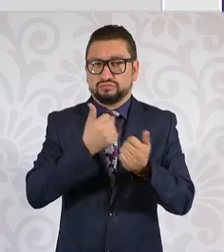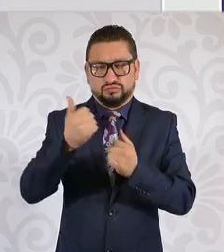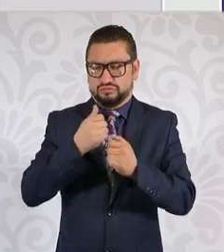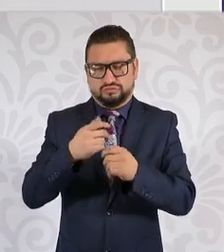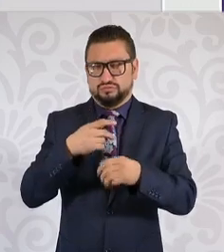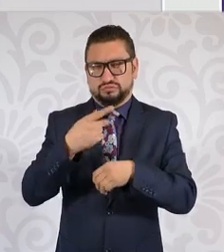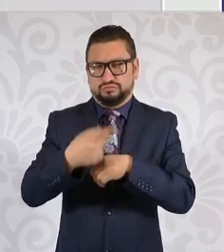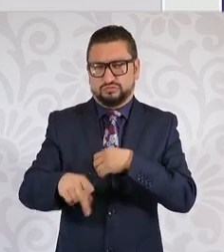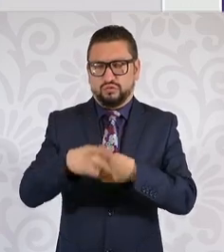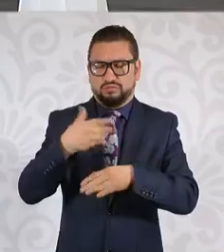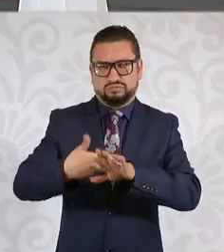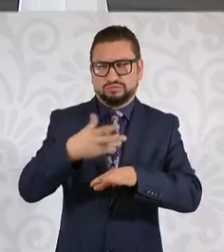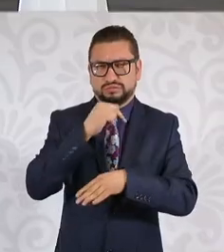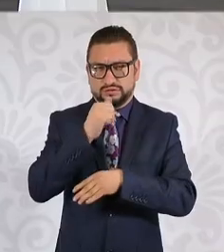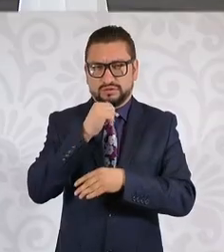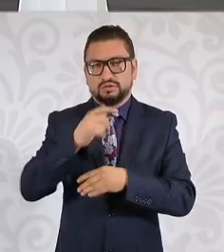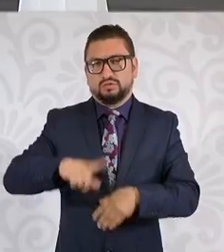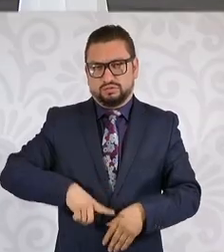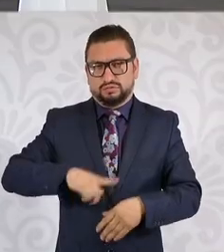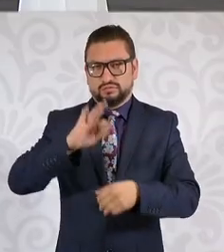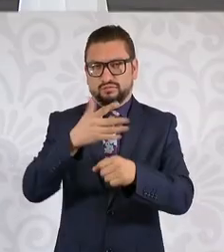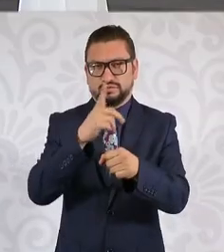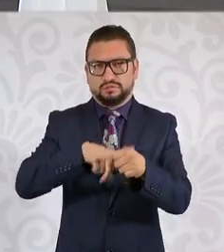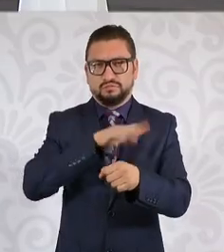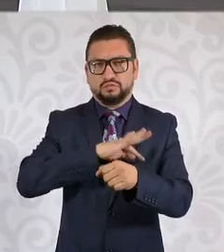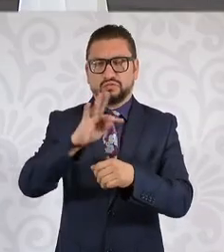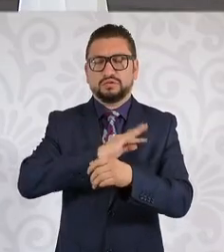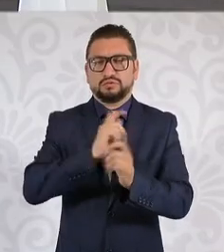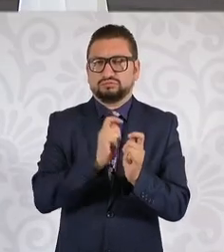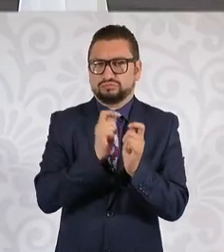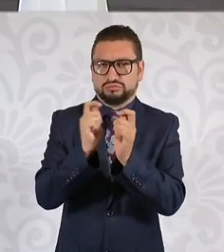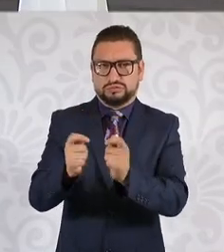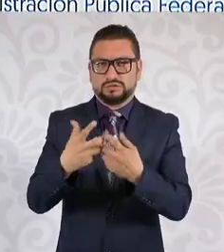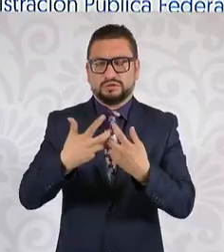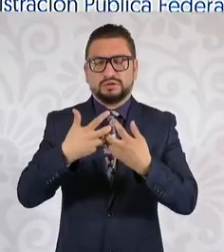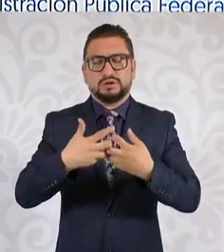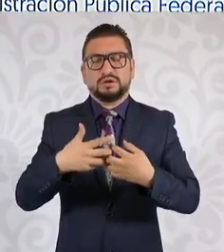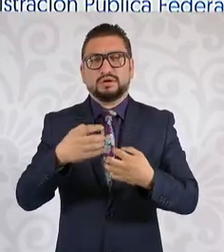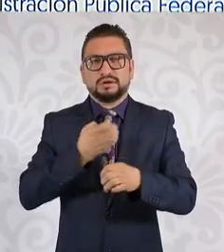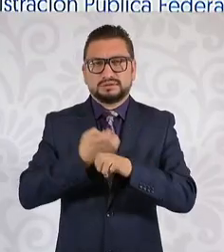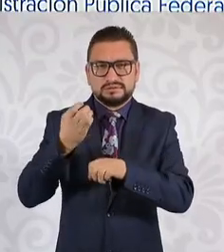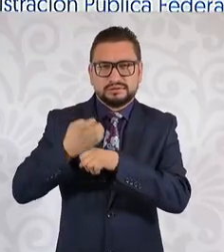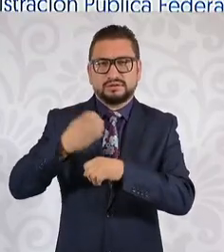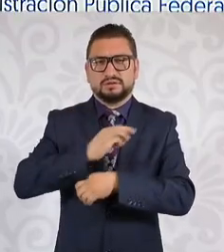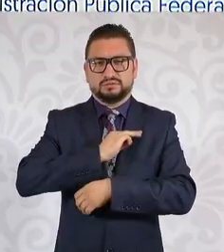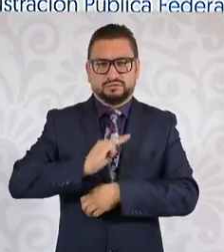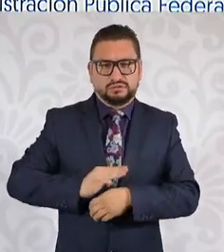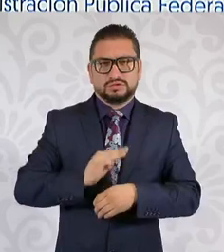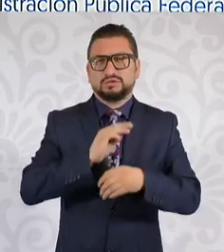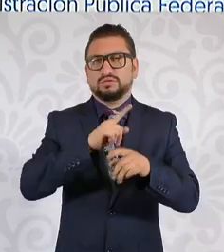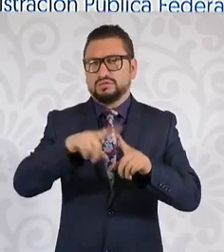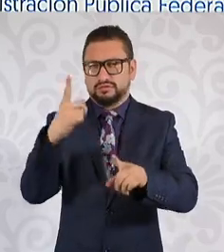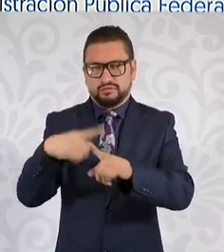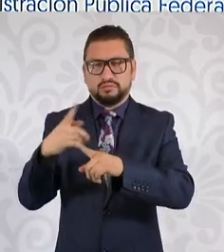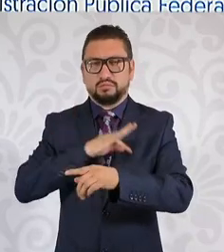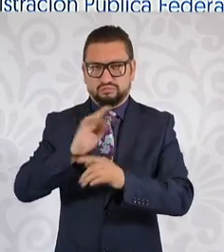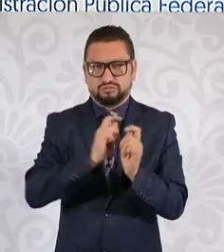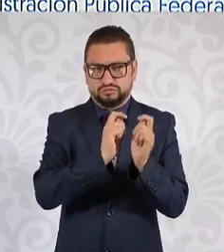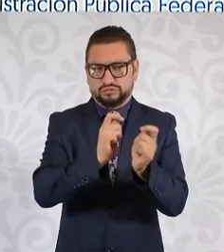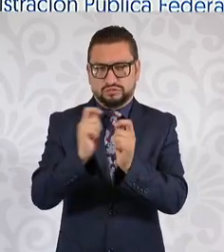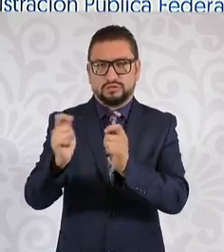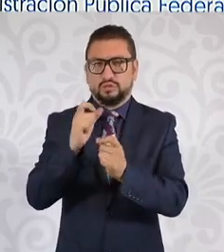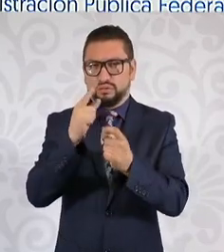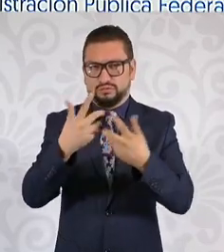podrá otorgar a entidades públicas, estados, municipios y entidades paraestatales de la Administración Pública Federal o